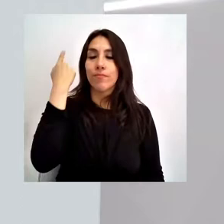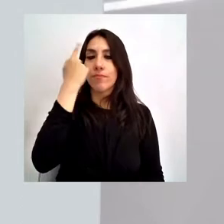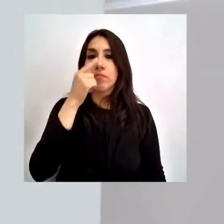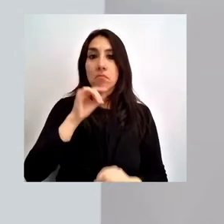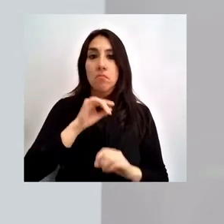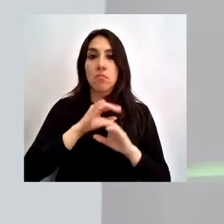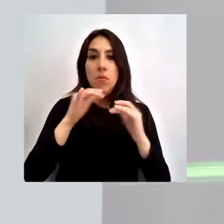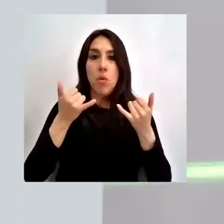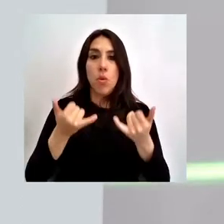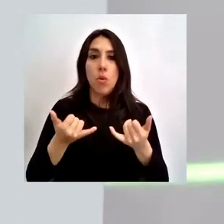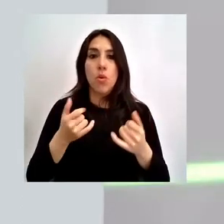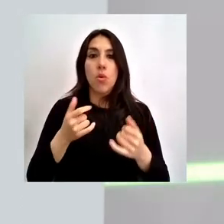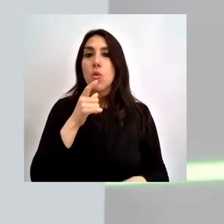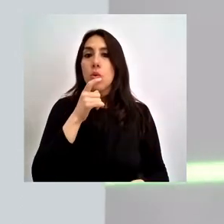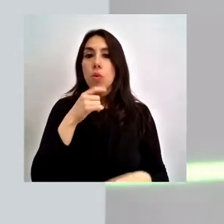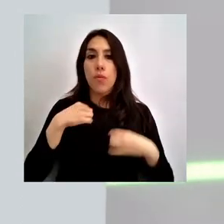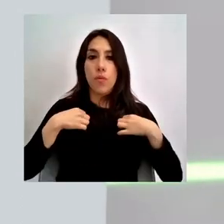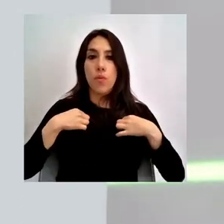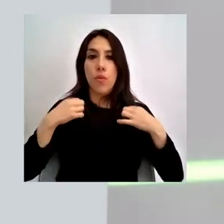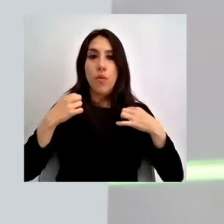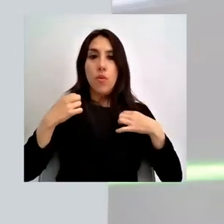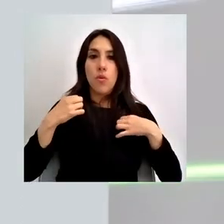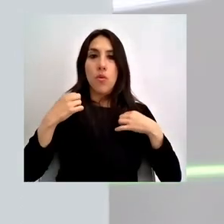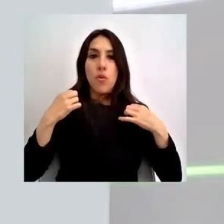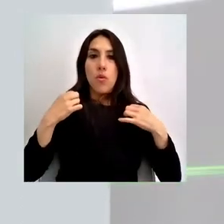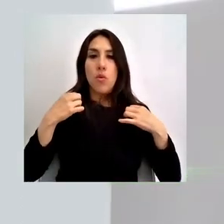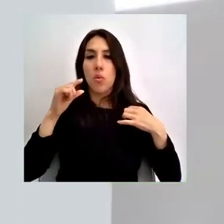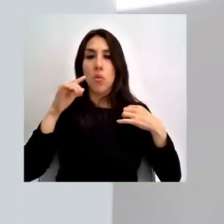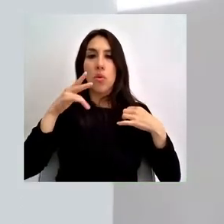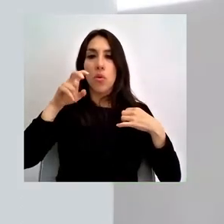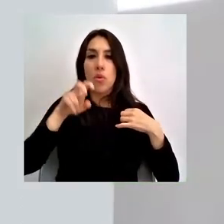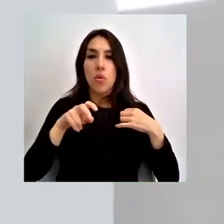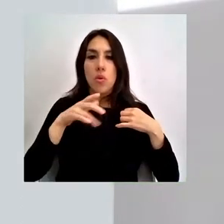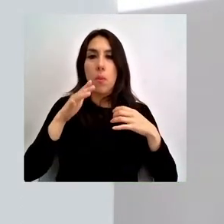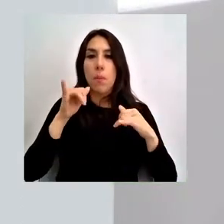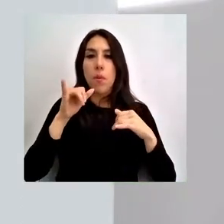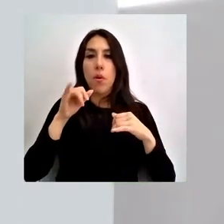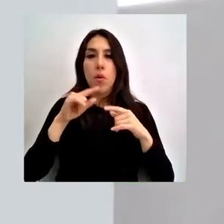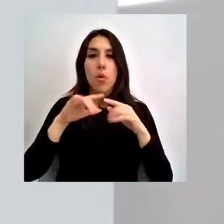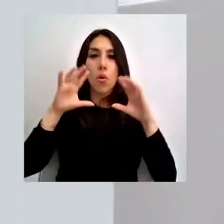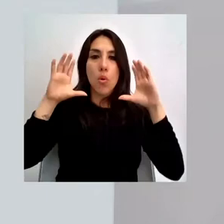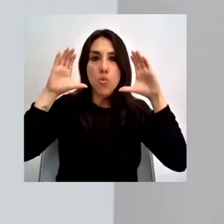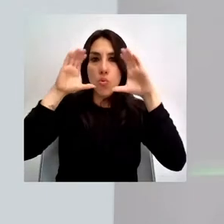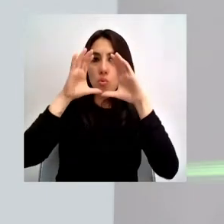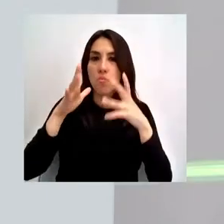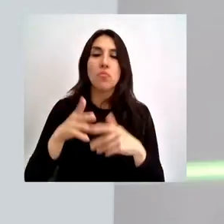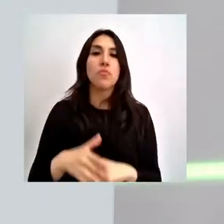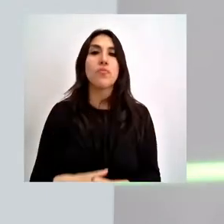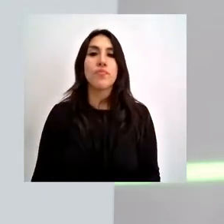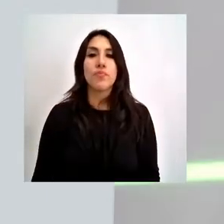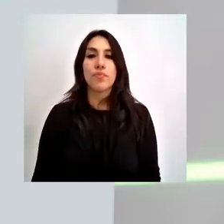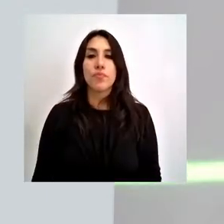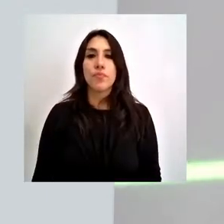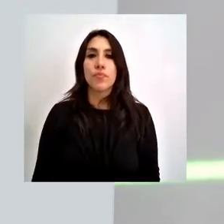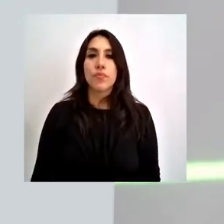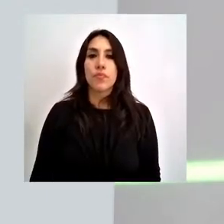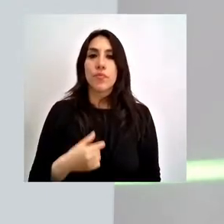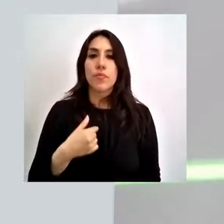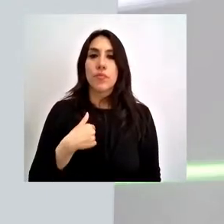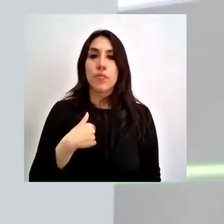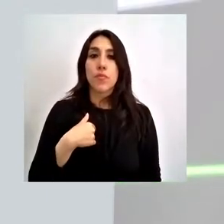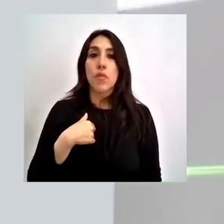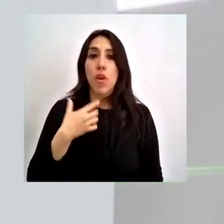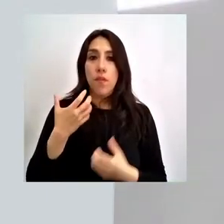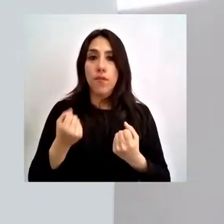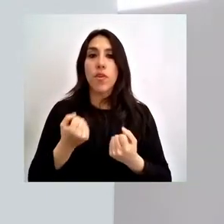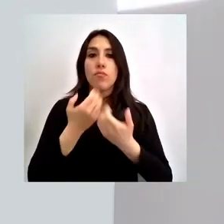con pantalones al estilo animal print tengo una discapacidad por lo que ando en silla